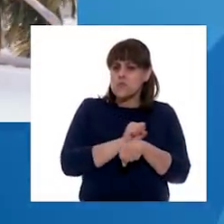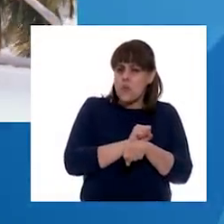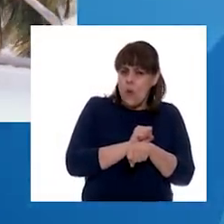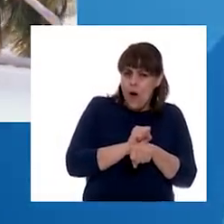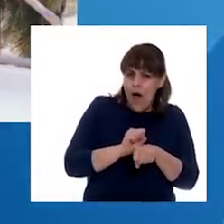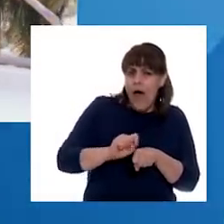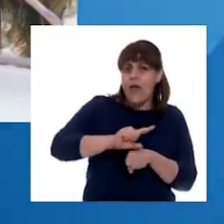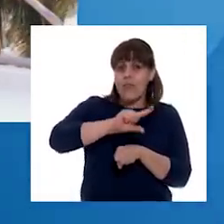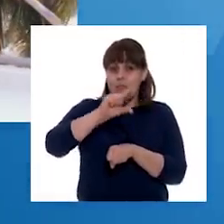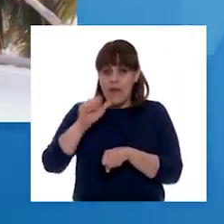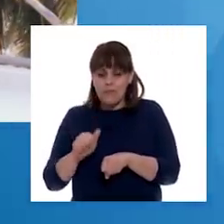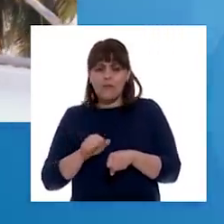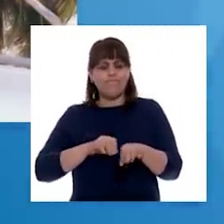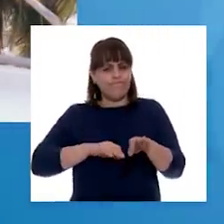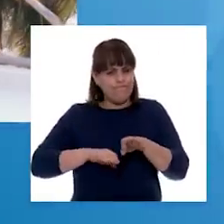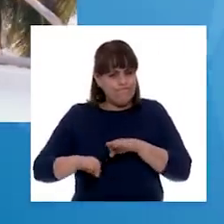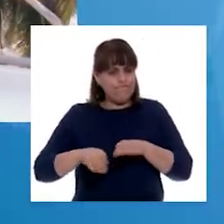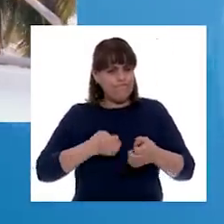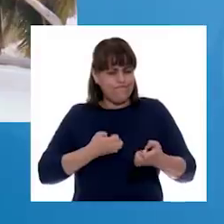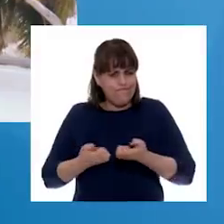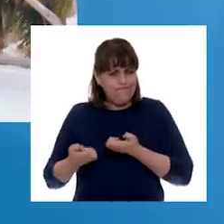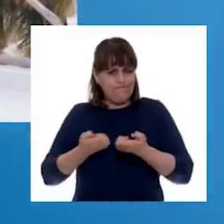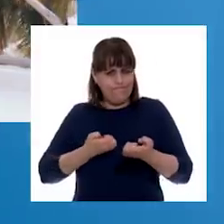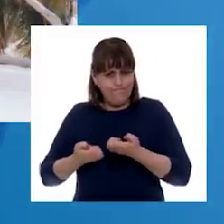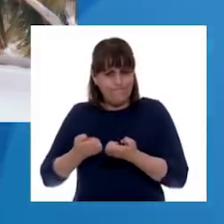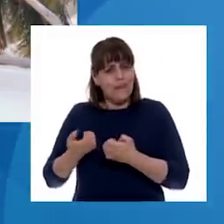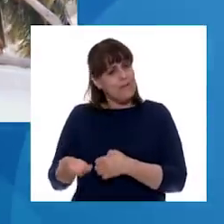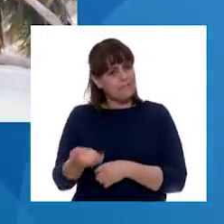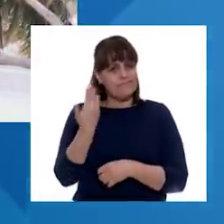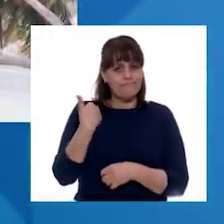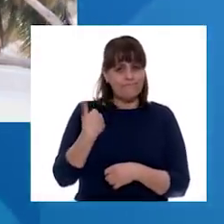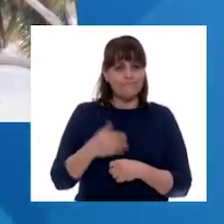después un poco de trabajo. ¡Acompáñenme!